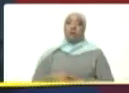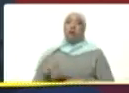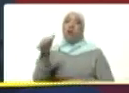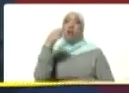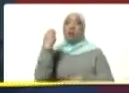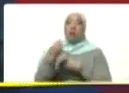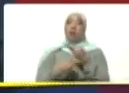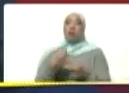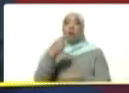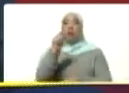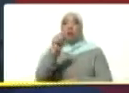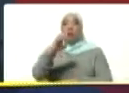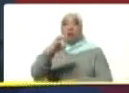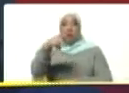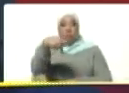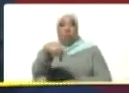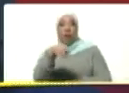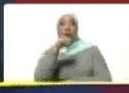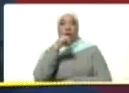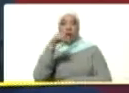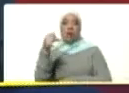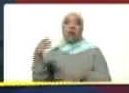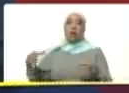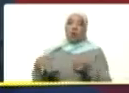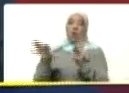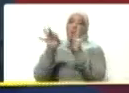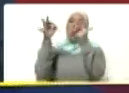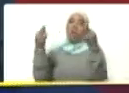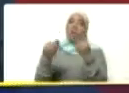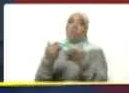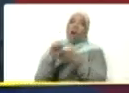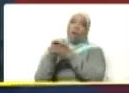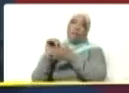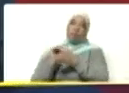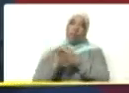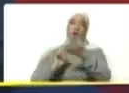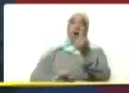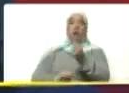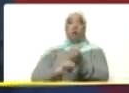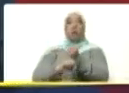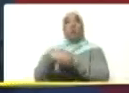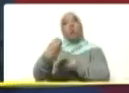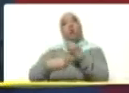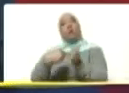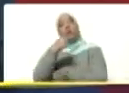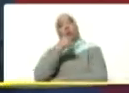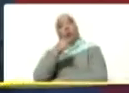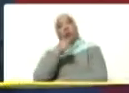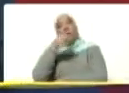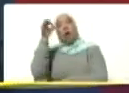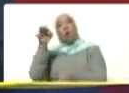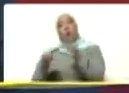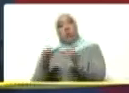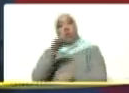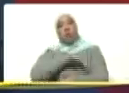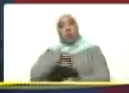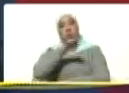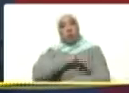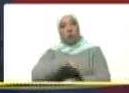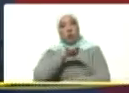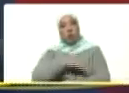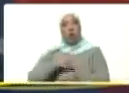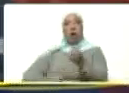TCP una familia donde prima la solidaridad, la complementariedad, la justicia social y